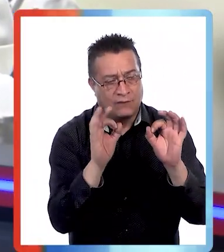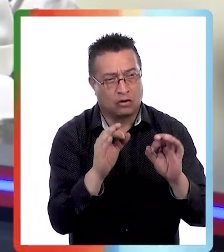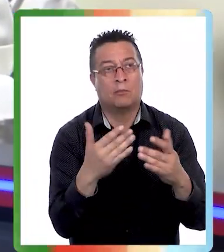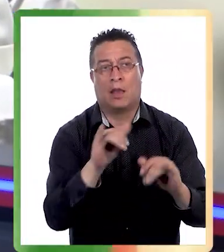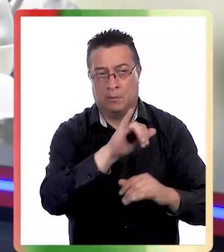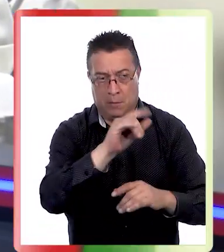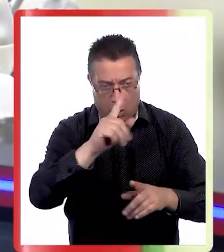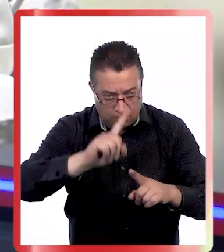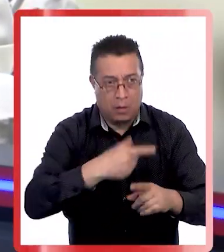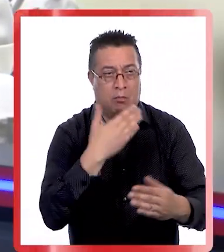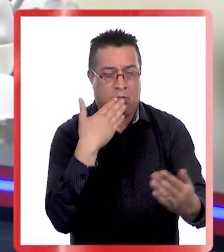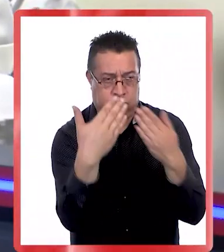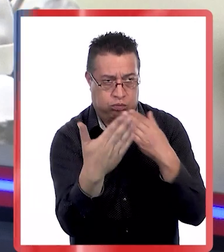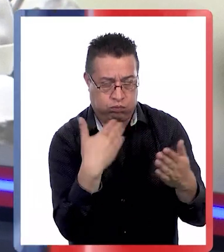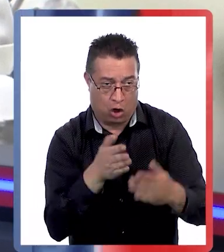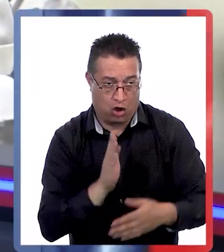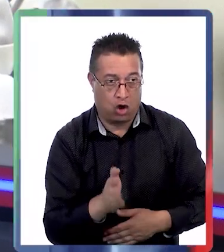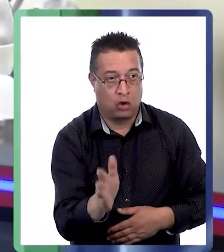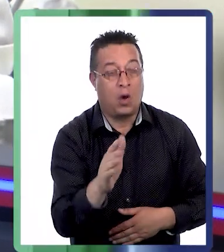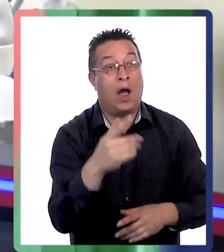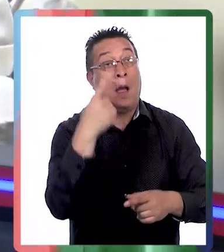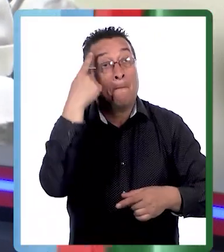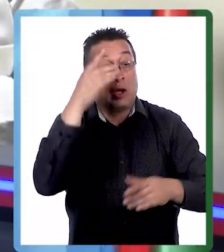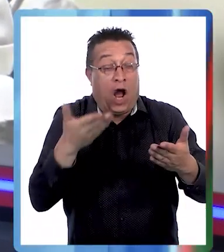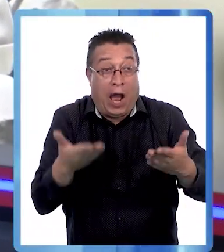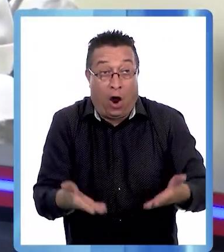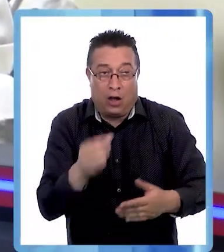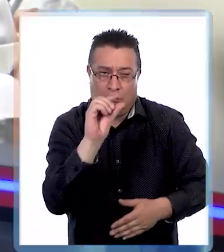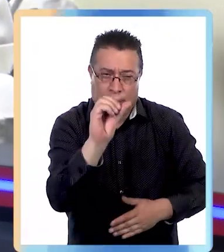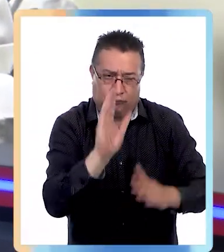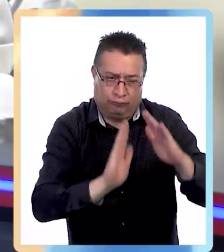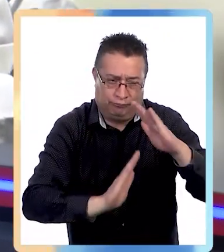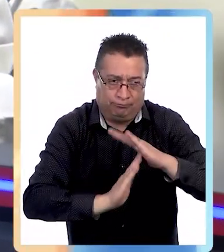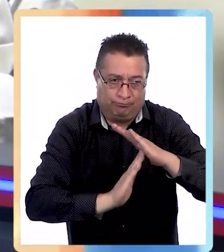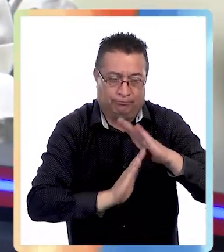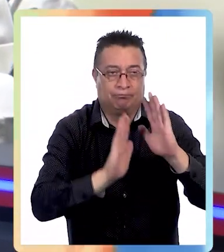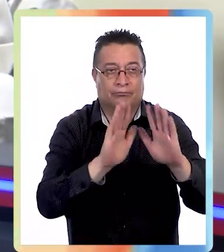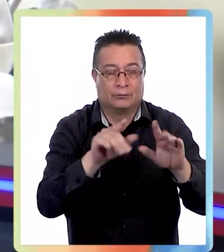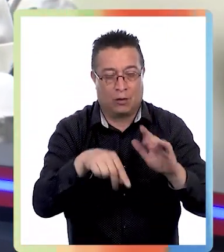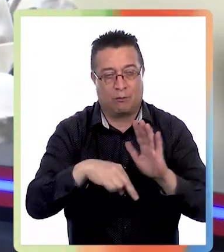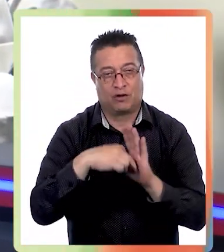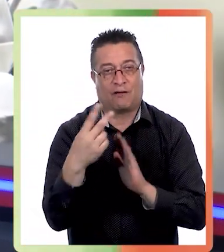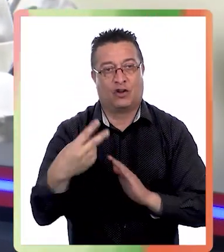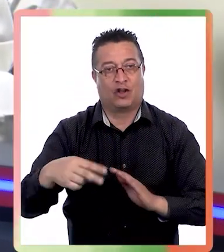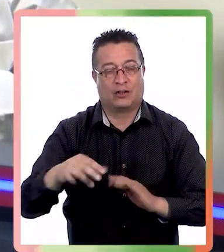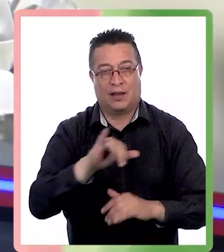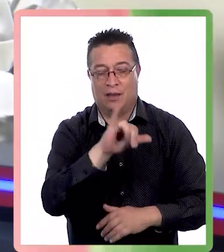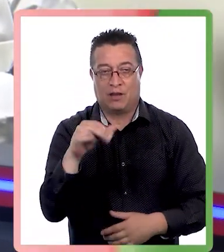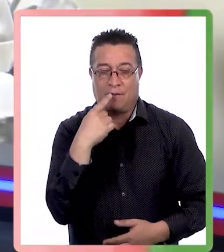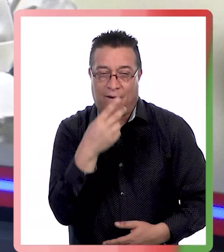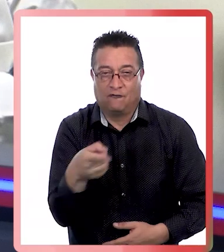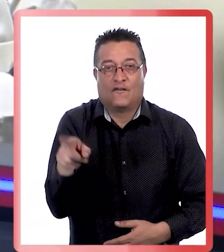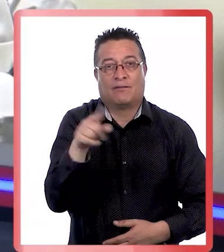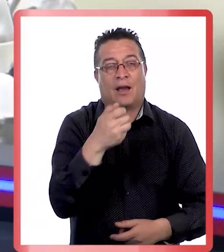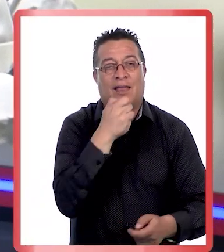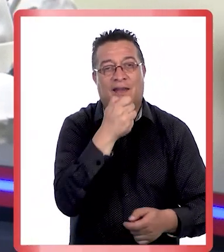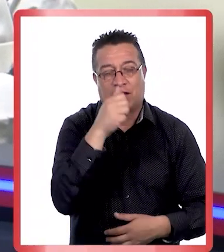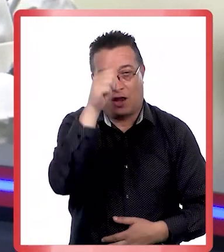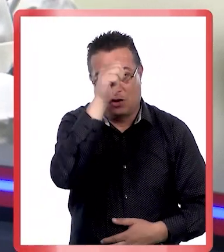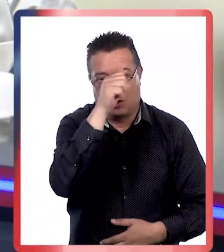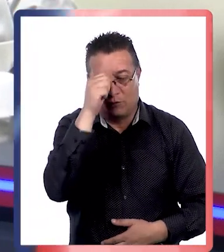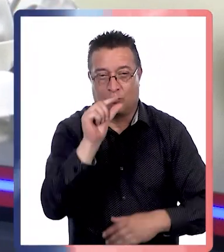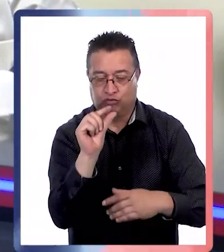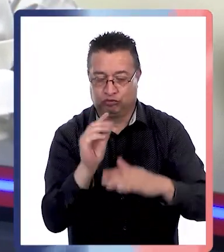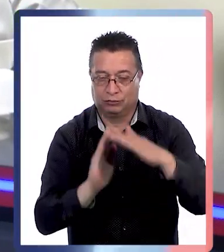seguir conversando este interesante tema, pero tenemos que irnos a un pequeño corte comercial aquí en Portados Noticias y ya volvemos con la entrevista el domingo después